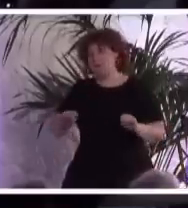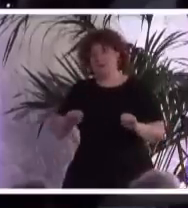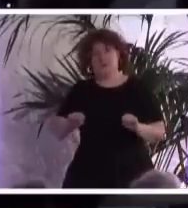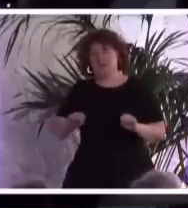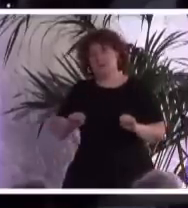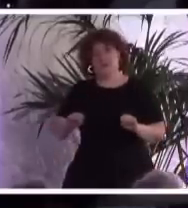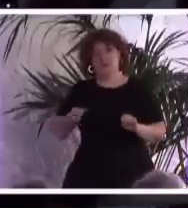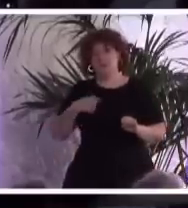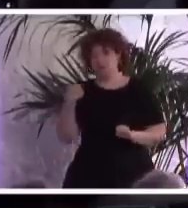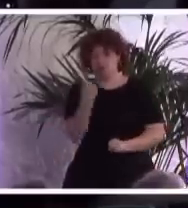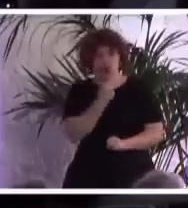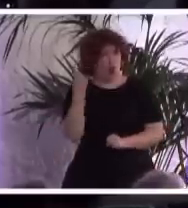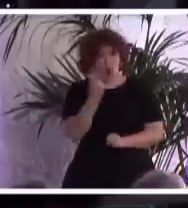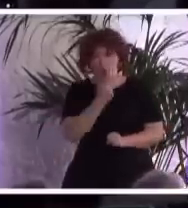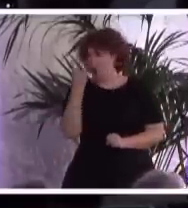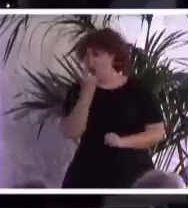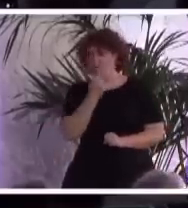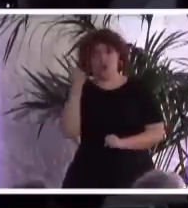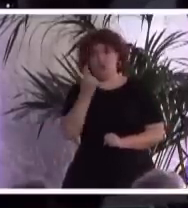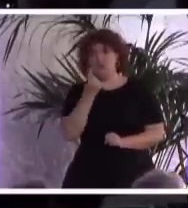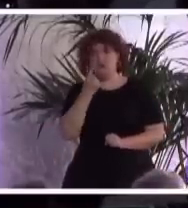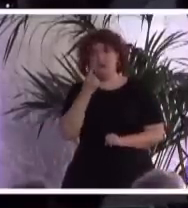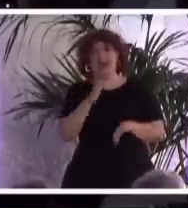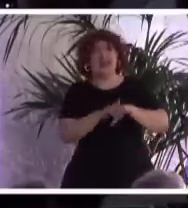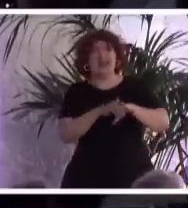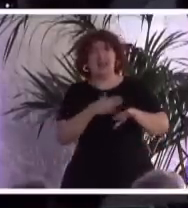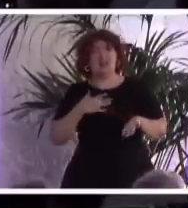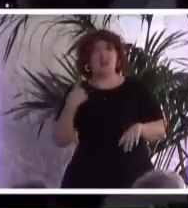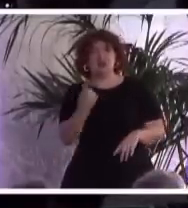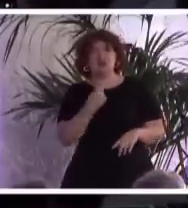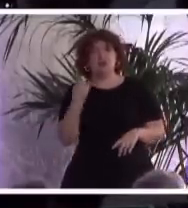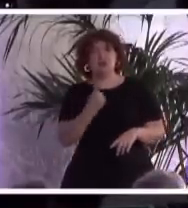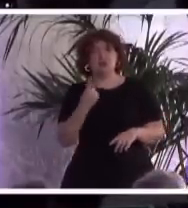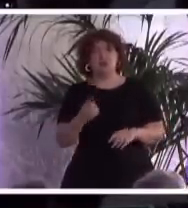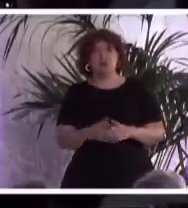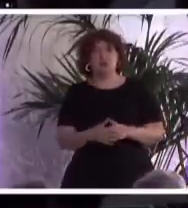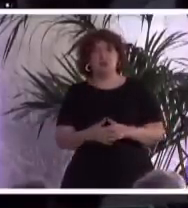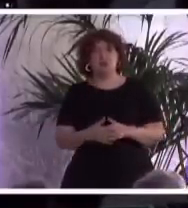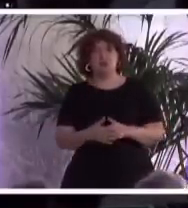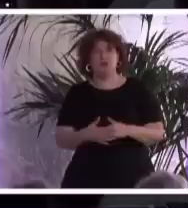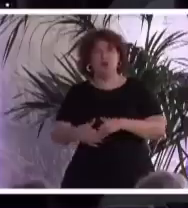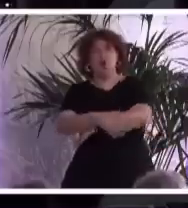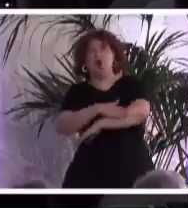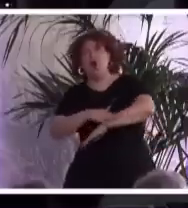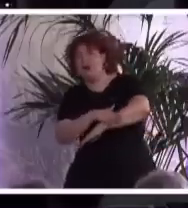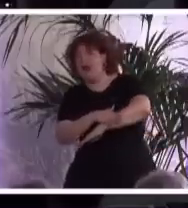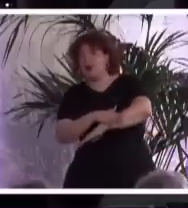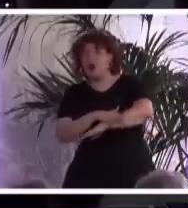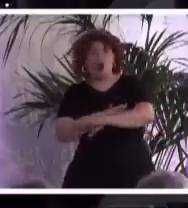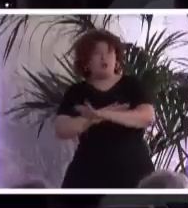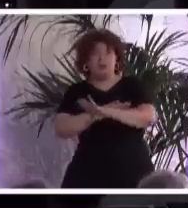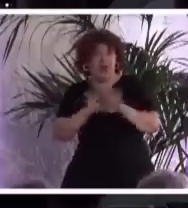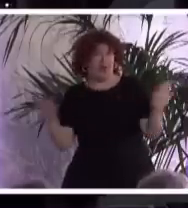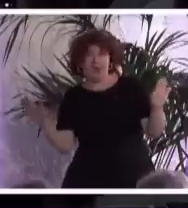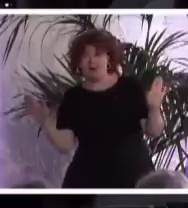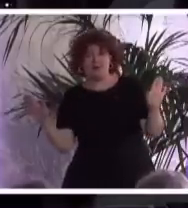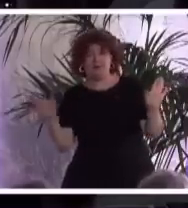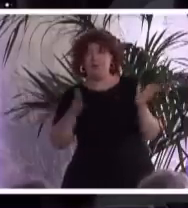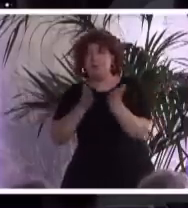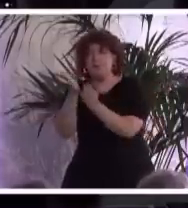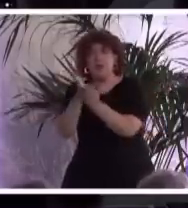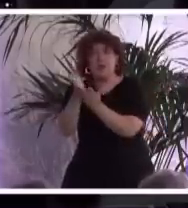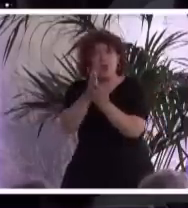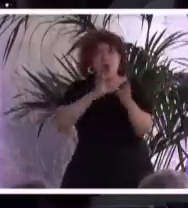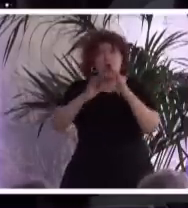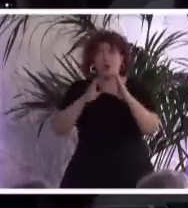absoluta soledad en el marco de la izquierda que era o gobierno o nada frente a todos los medios de